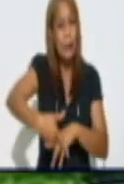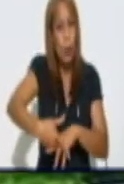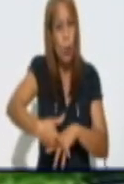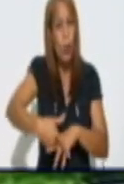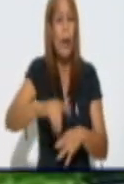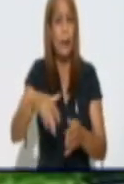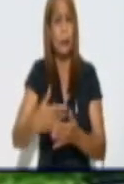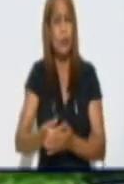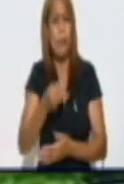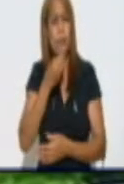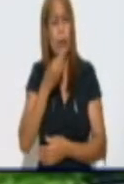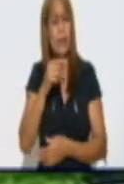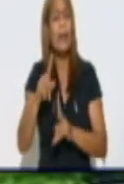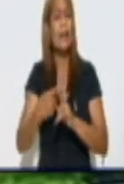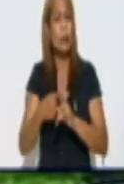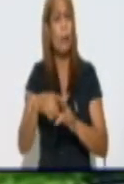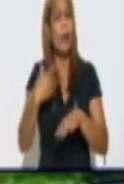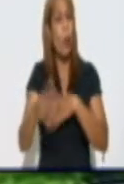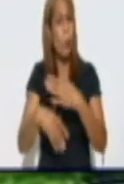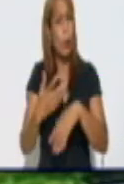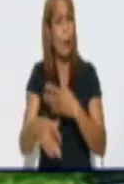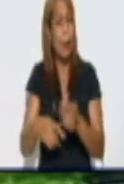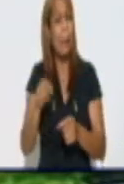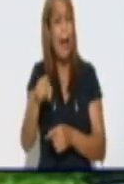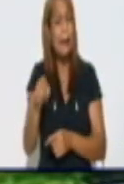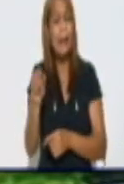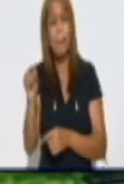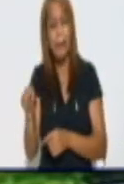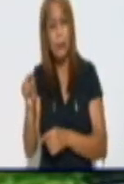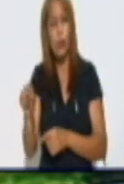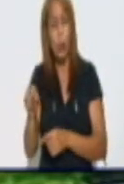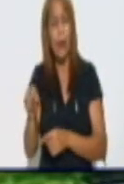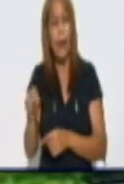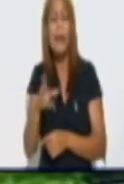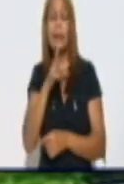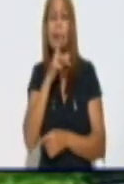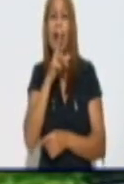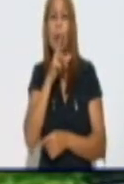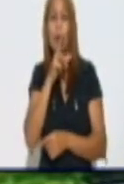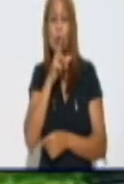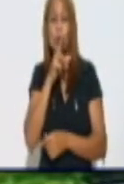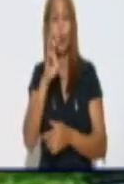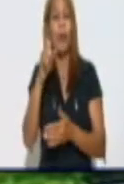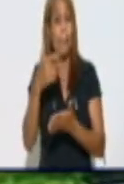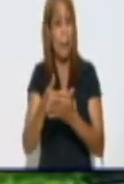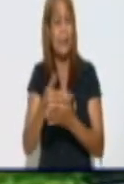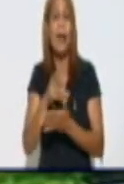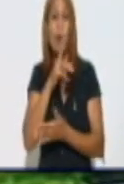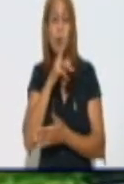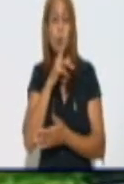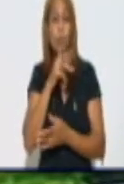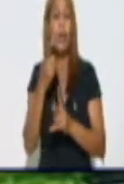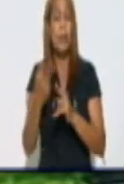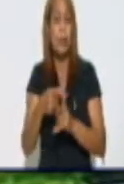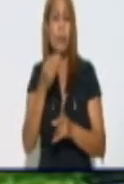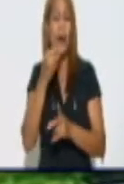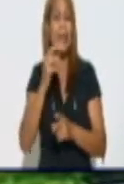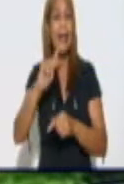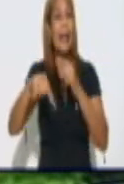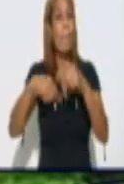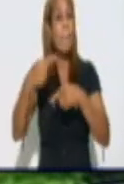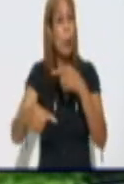compañeros de Acueducto y Alcantarillado no tenían esta información y pudieran en las próximas horas darle solución